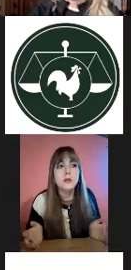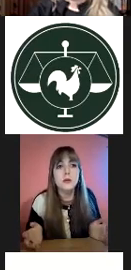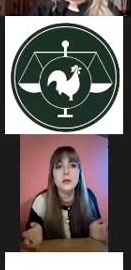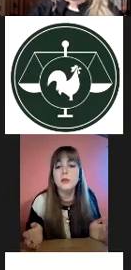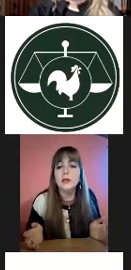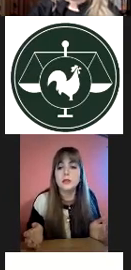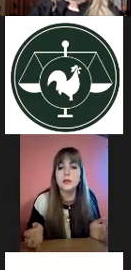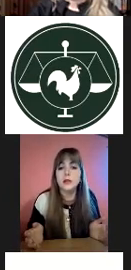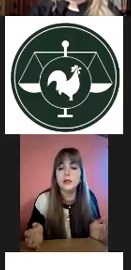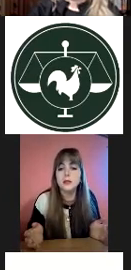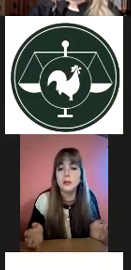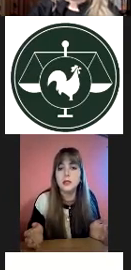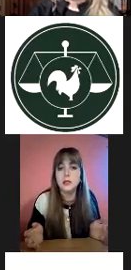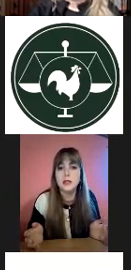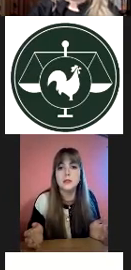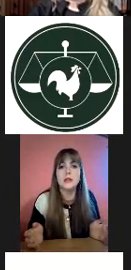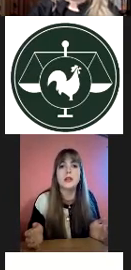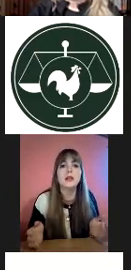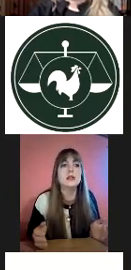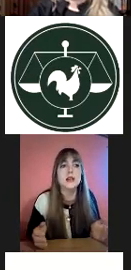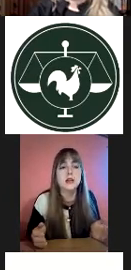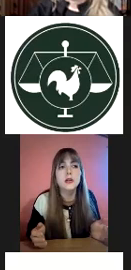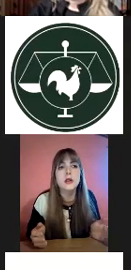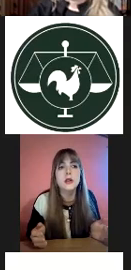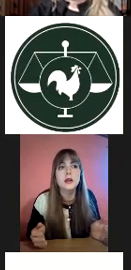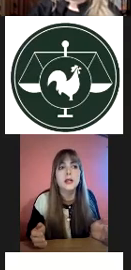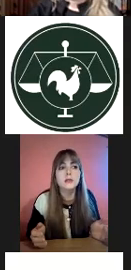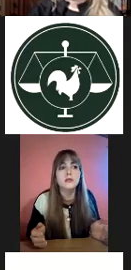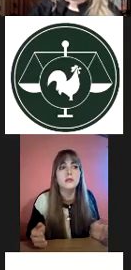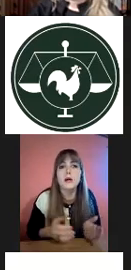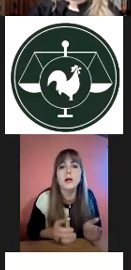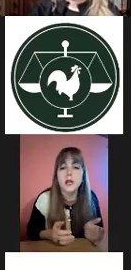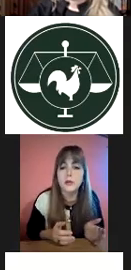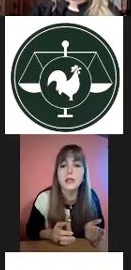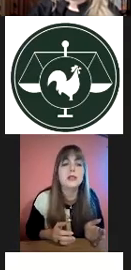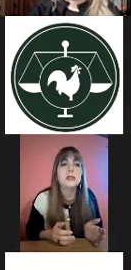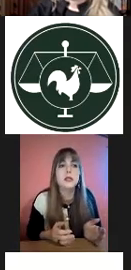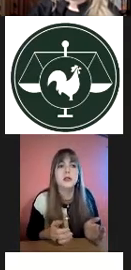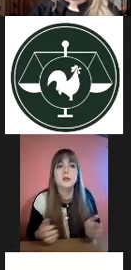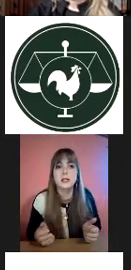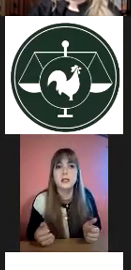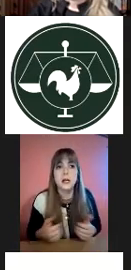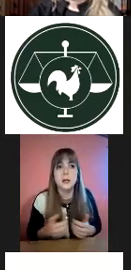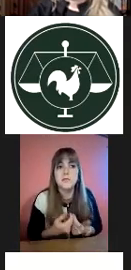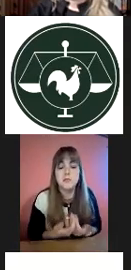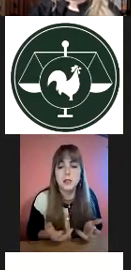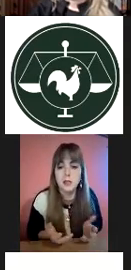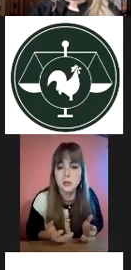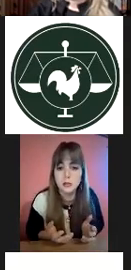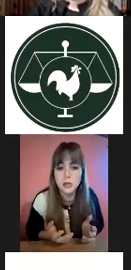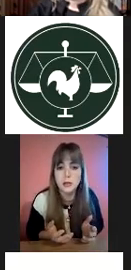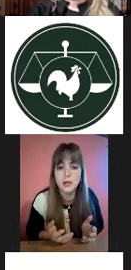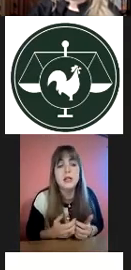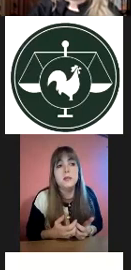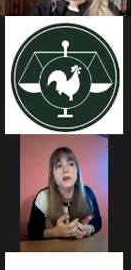O mismo, bueno, en ningún lado se ve por qué es importante castrar, por qué es necesario vacunar, por qué es necesario desparasitar. La gente